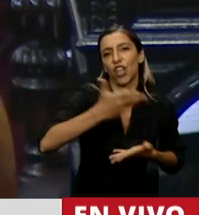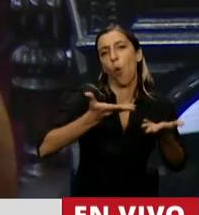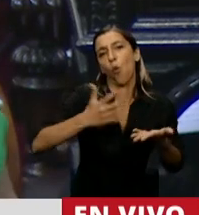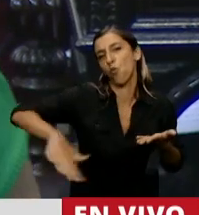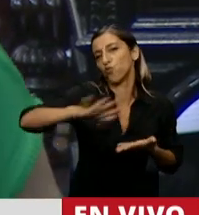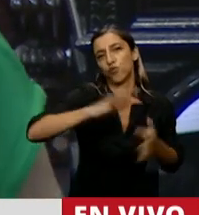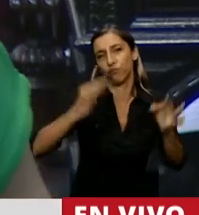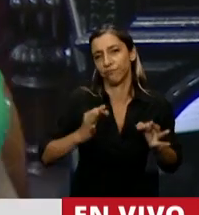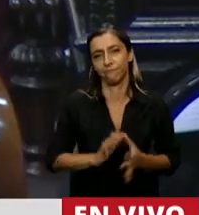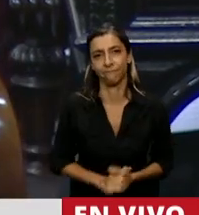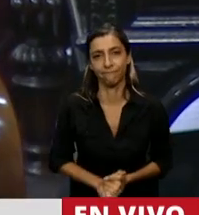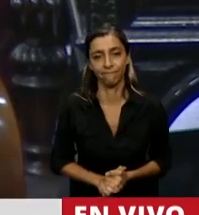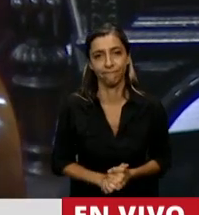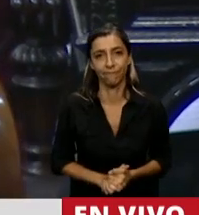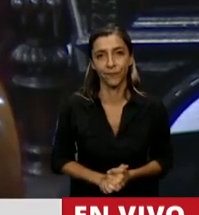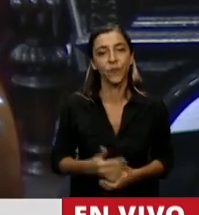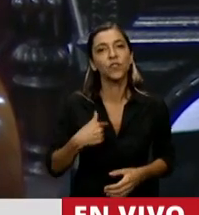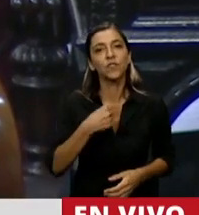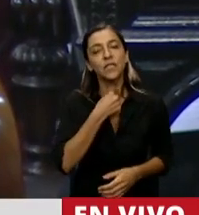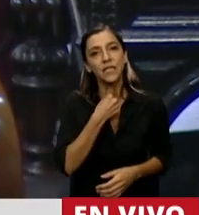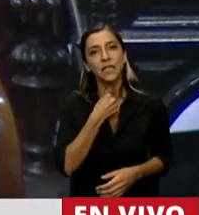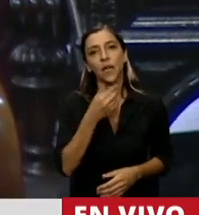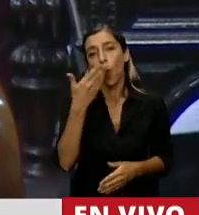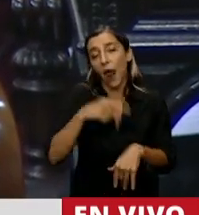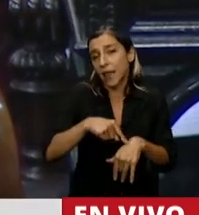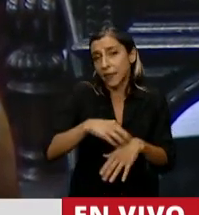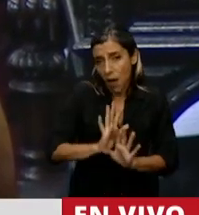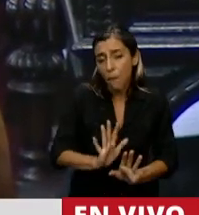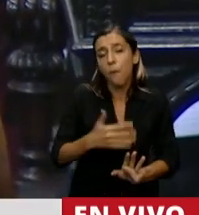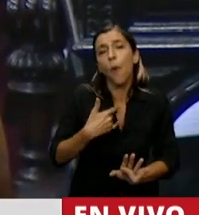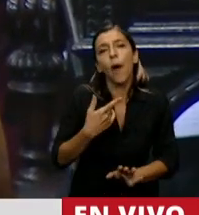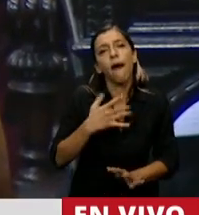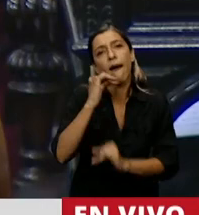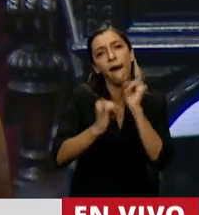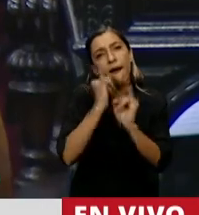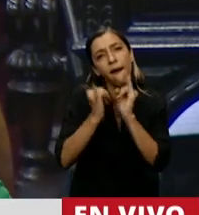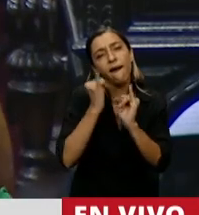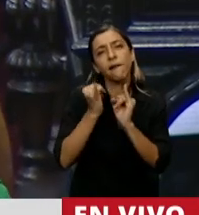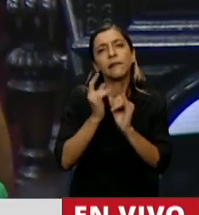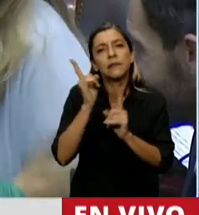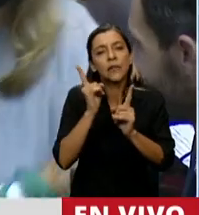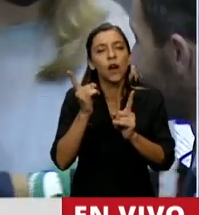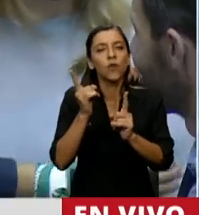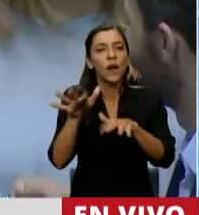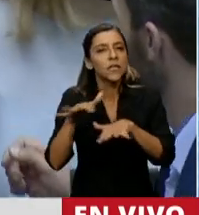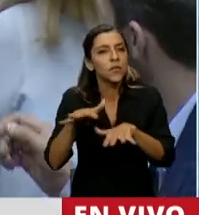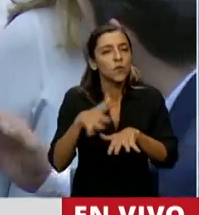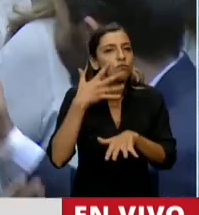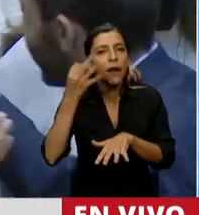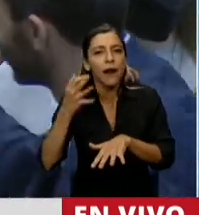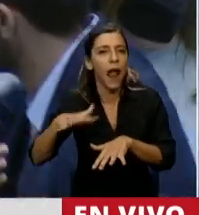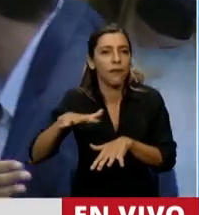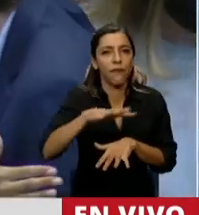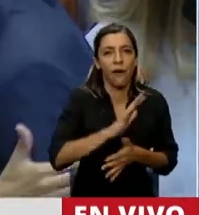poder utilizar este tiempo que tenemos para poder compartir y traer a este recinto algunas realidades o algunos hechos